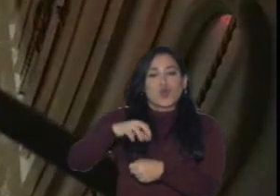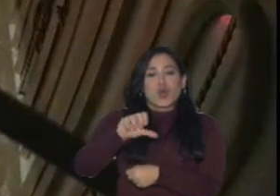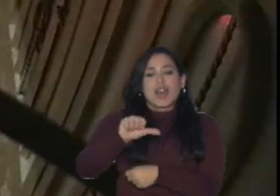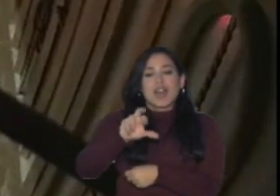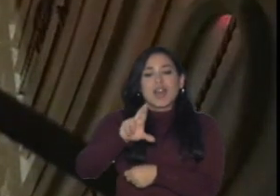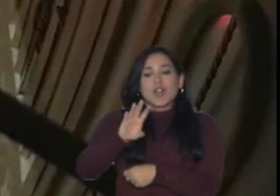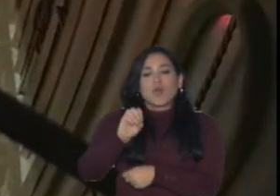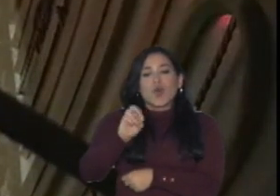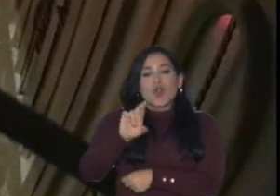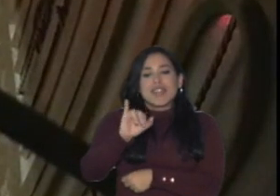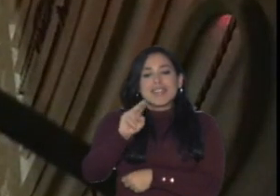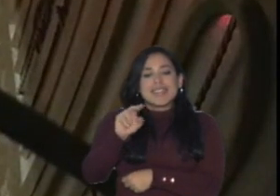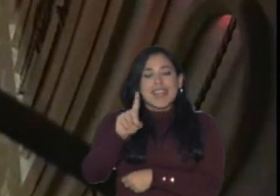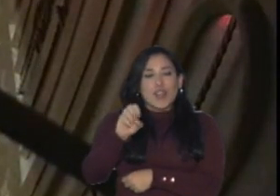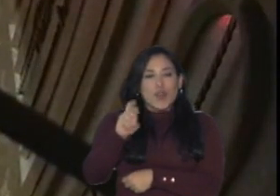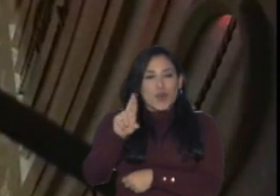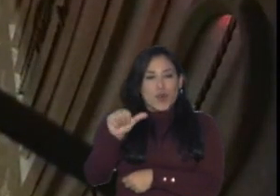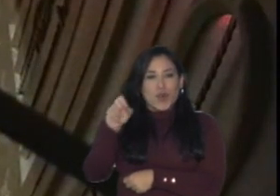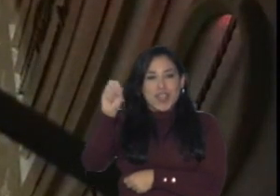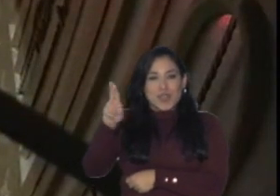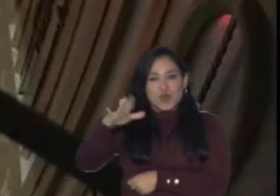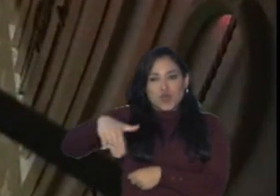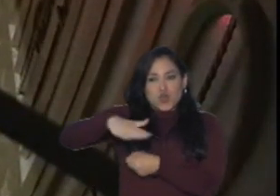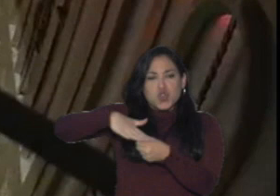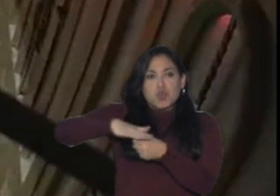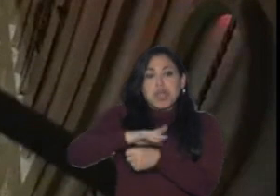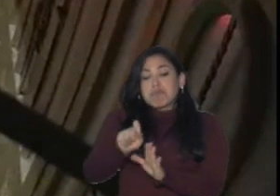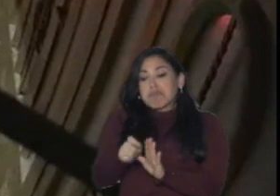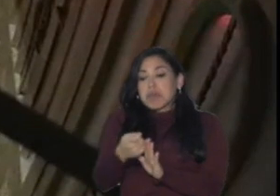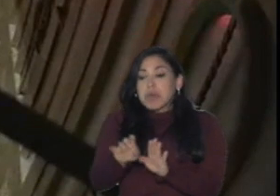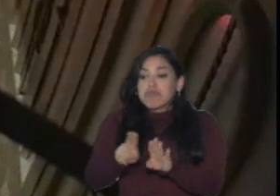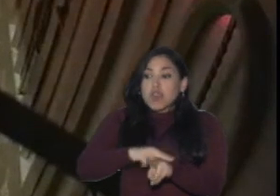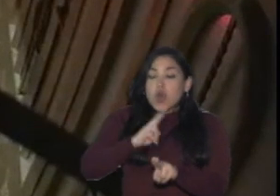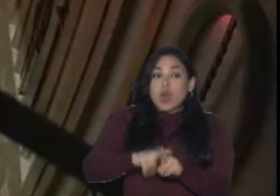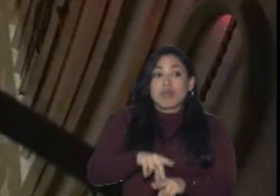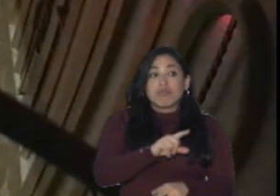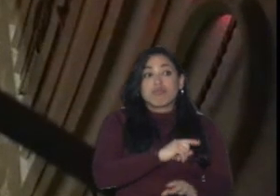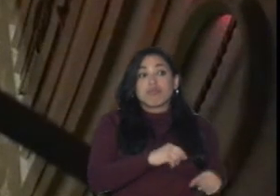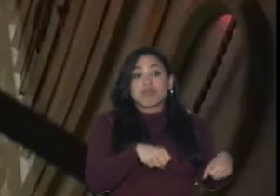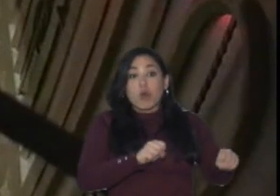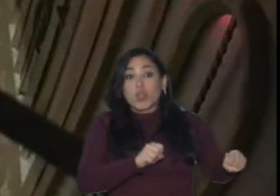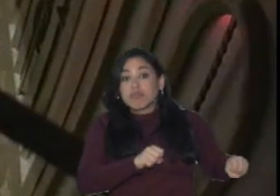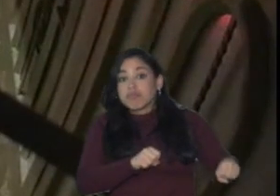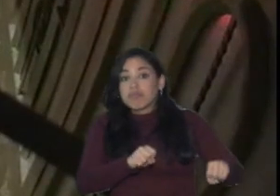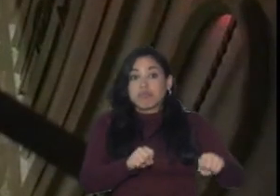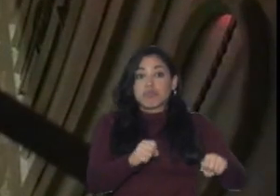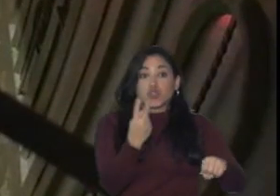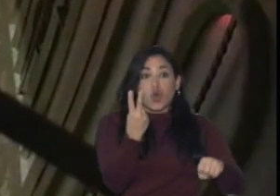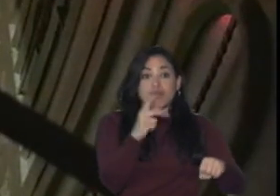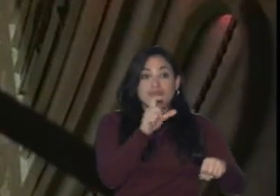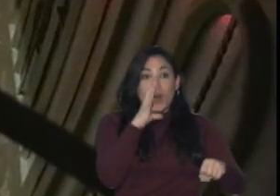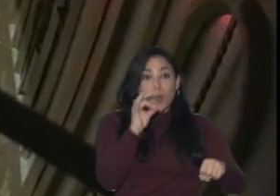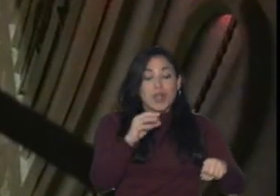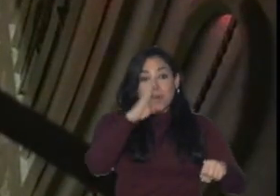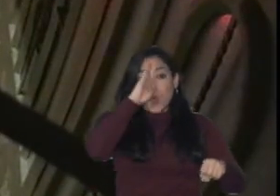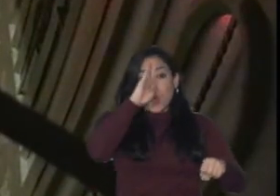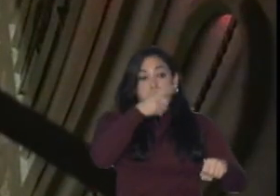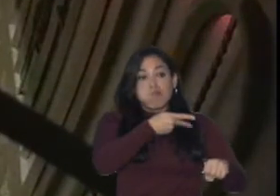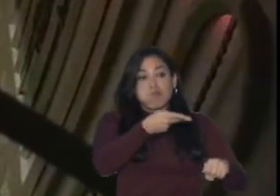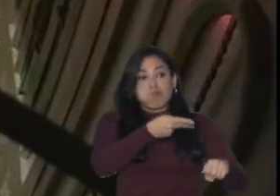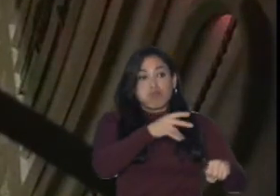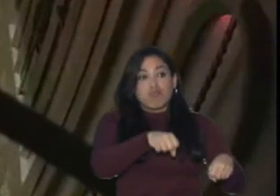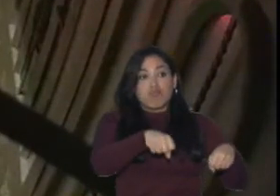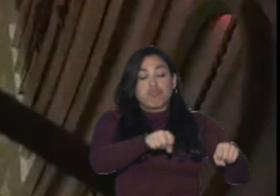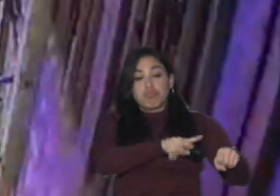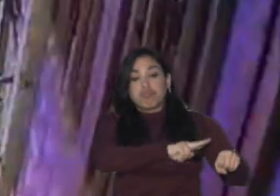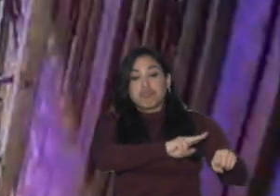Bolívar. Como de costumbre, la parquea mientras abre la puerta. En ese momento llega una motocicleta que sería de policías con dos